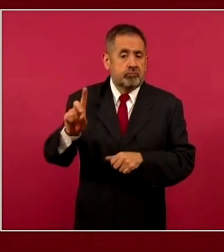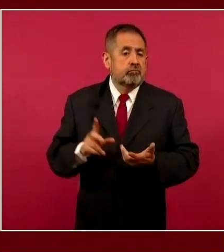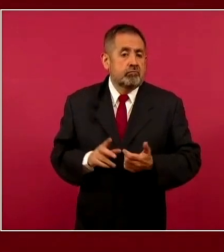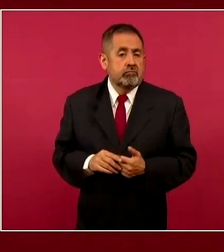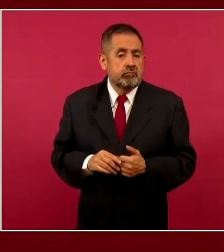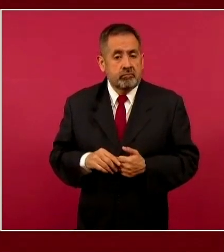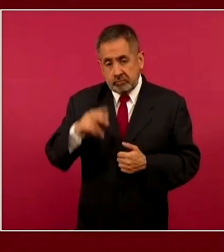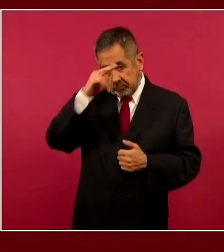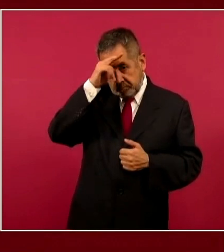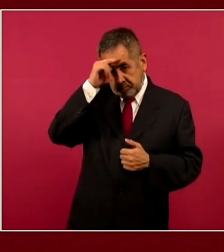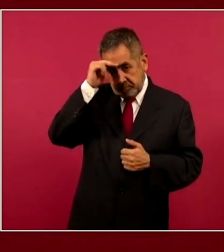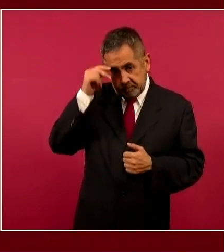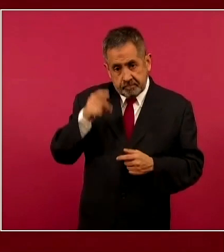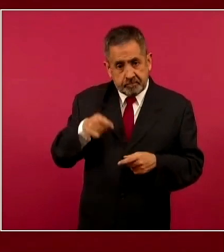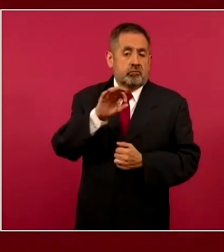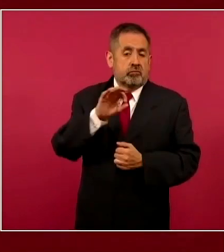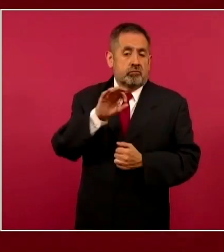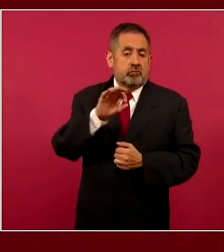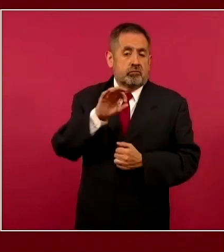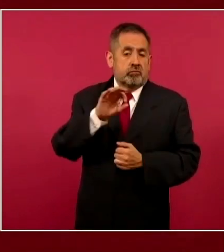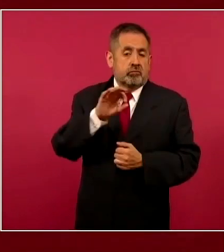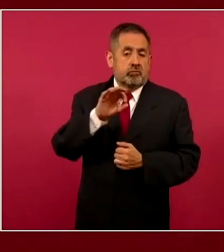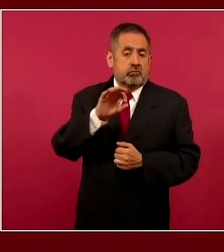Nayarit reportó la semana pasada ya